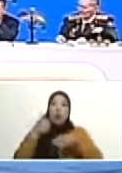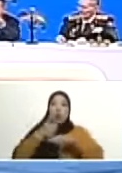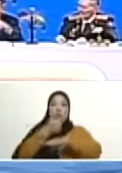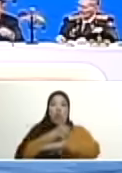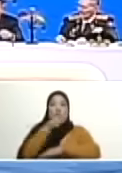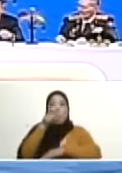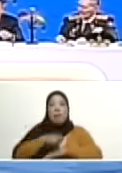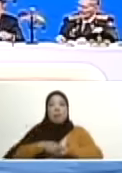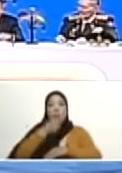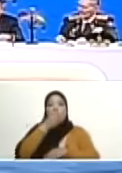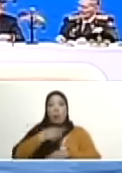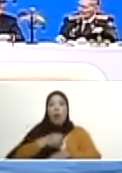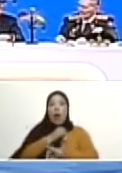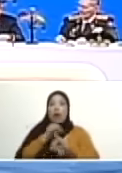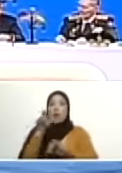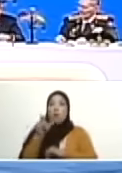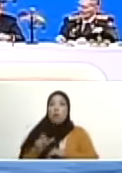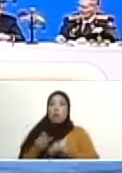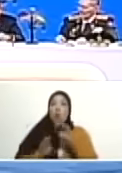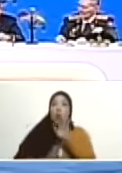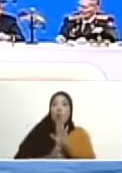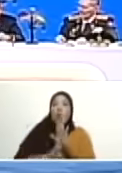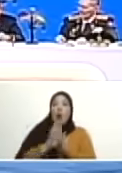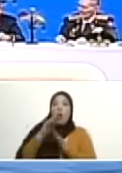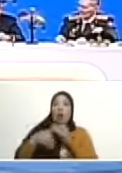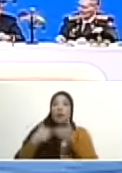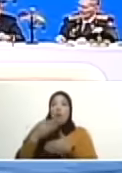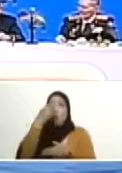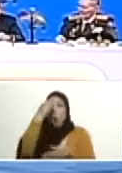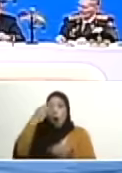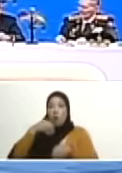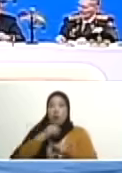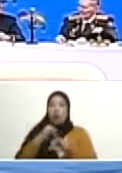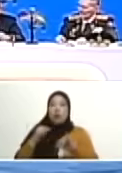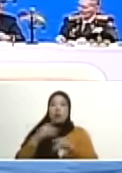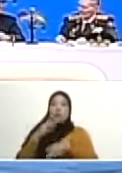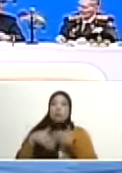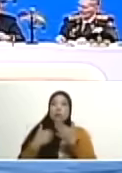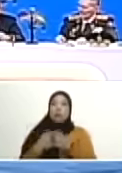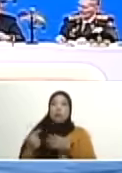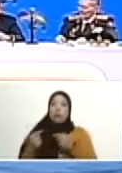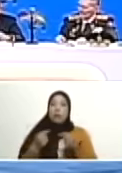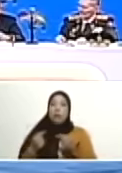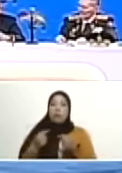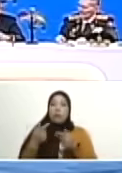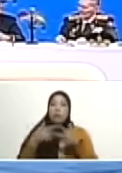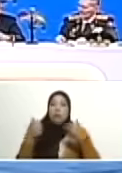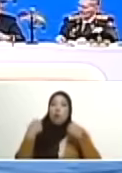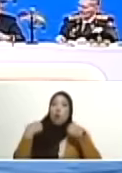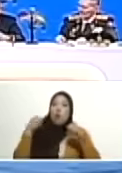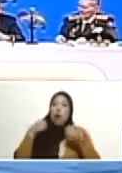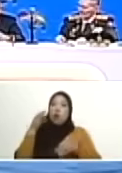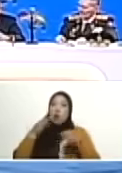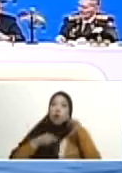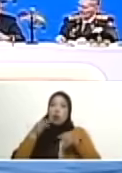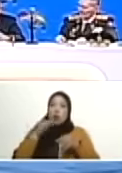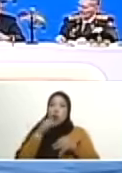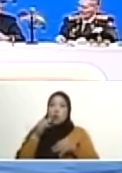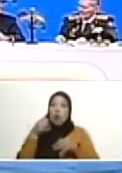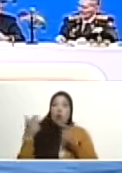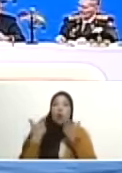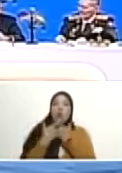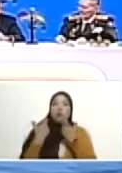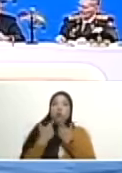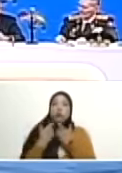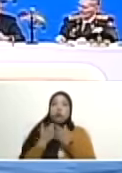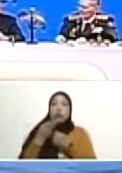oficiante a fin de avanzar conforme a dicho acuerdo en las negociaciones bilaterales para el arreglo práctico y jurídico de la controversia